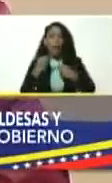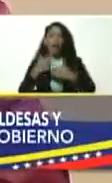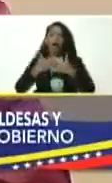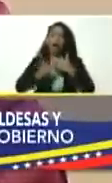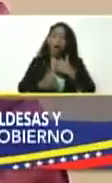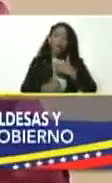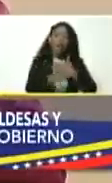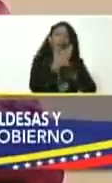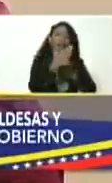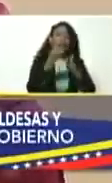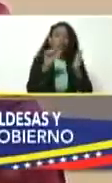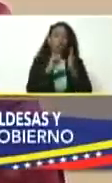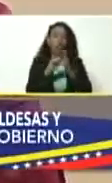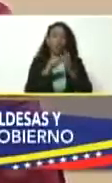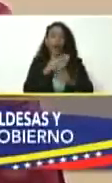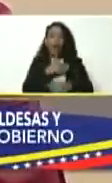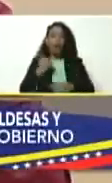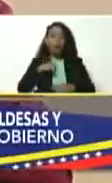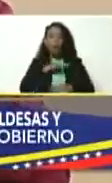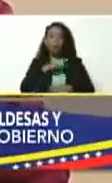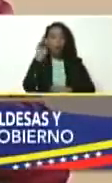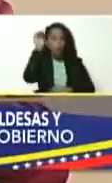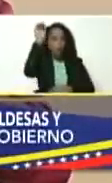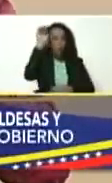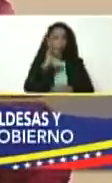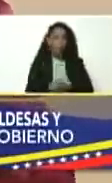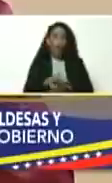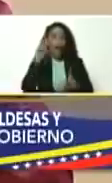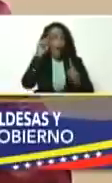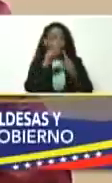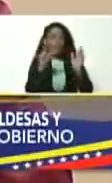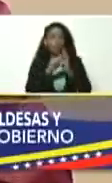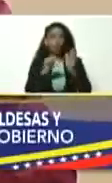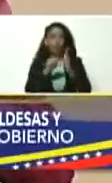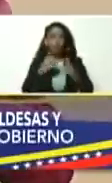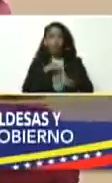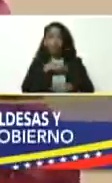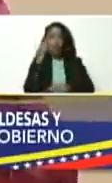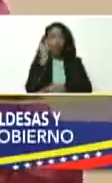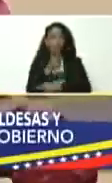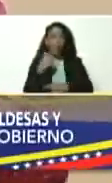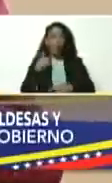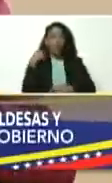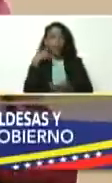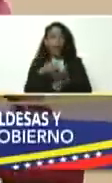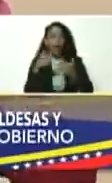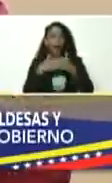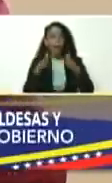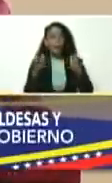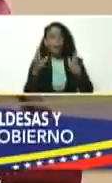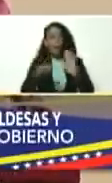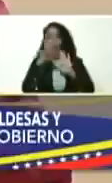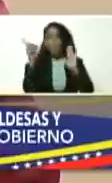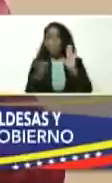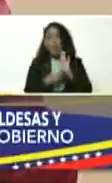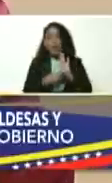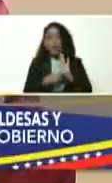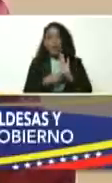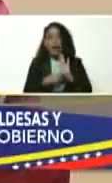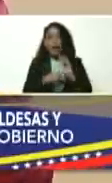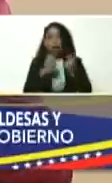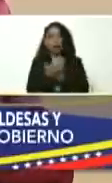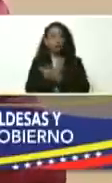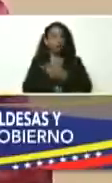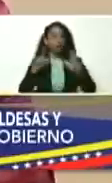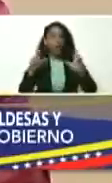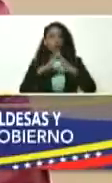hacia donde debemos llegar y hacia dónde debemos llegar a una apertura total absoluta y libre